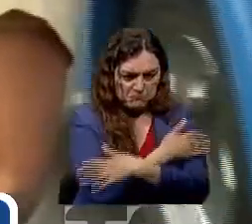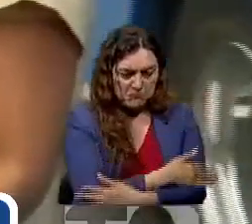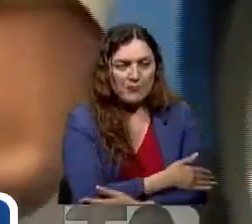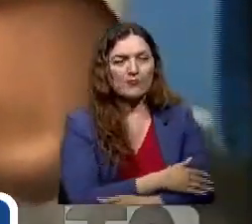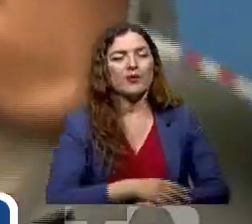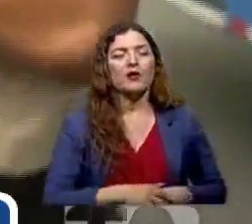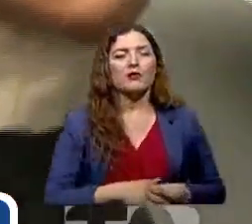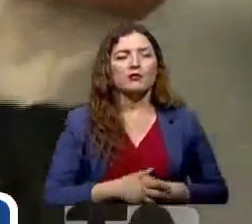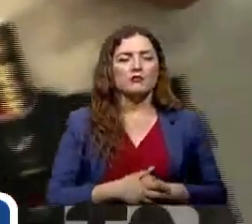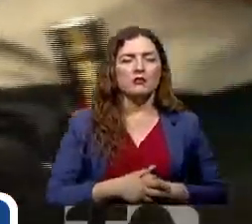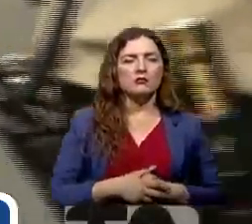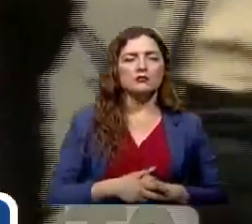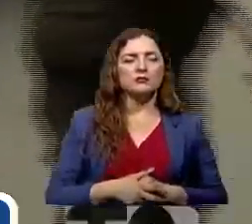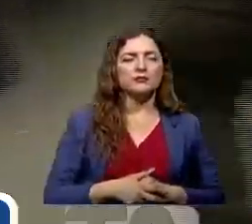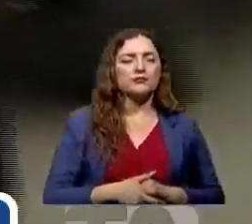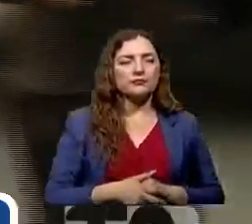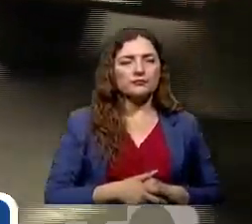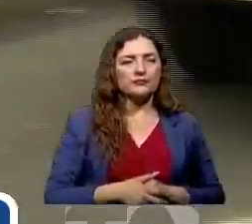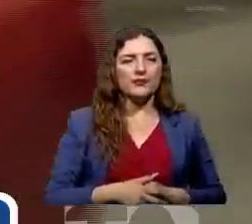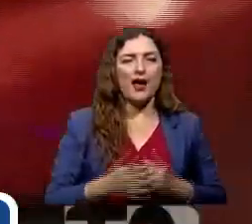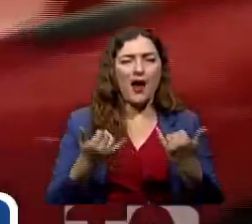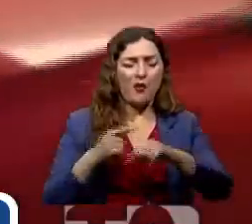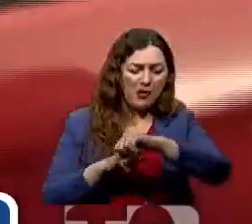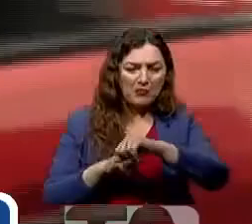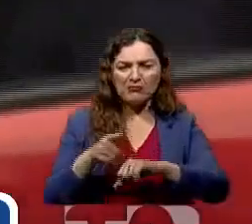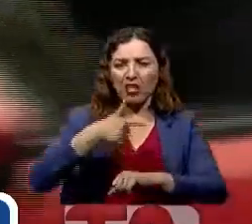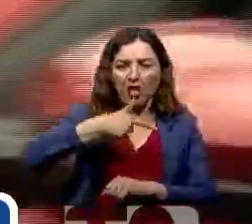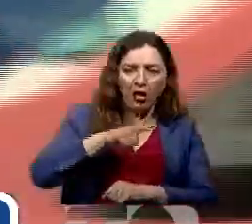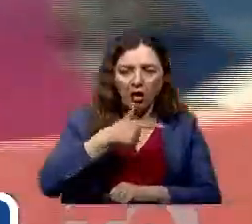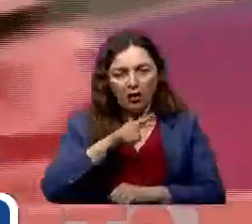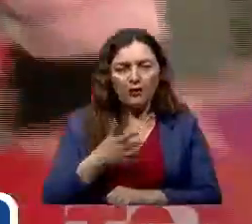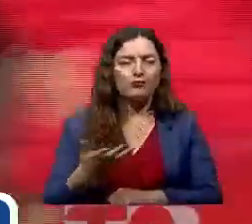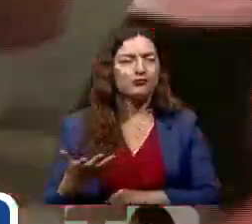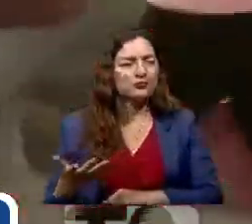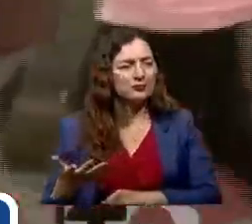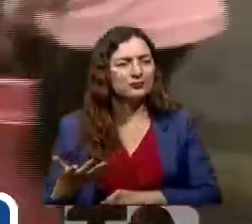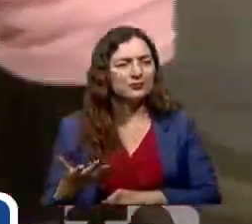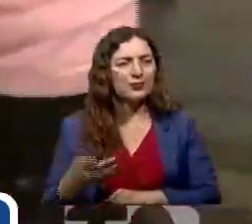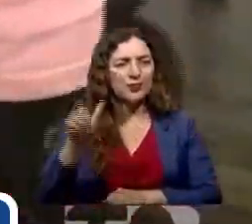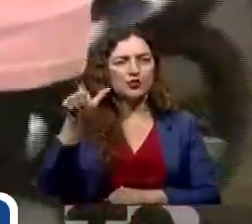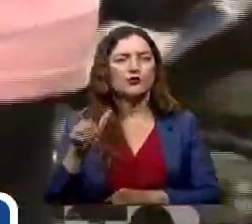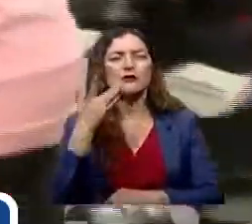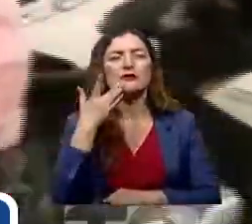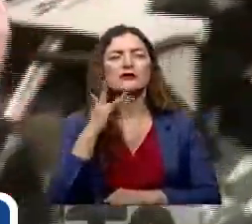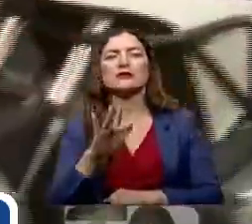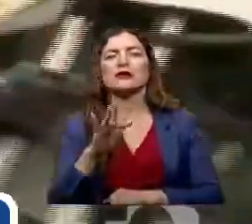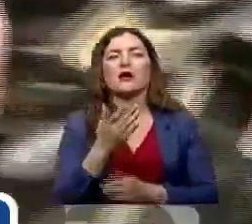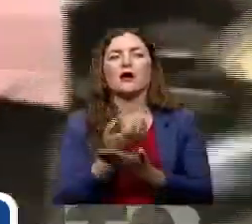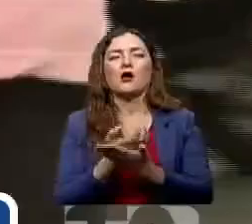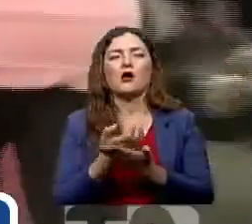encontrado personas que se encuentran libando a esta hora, personas sospechosas, hemos encontrado